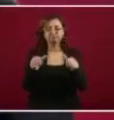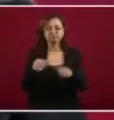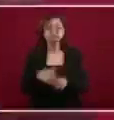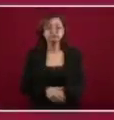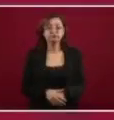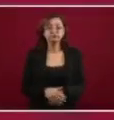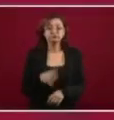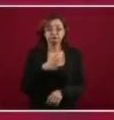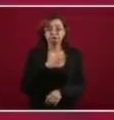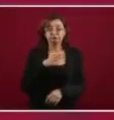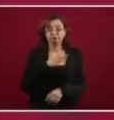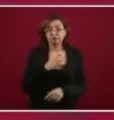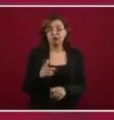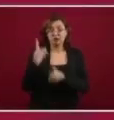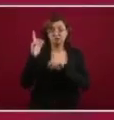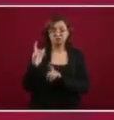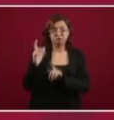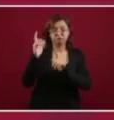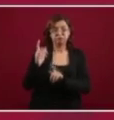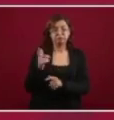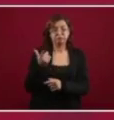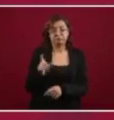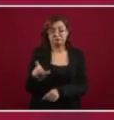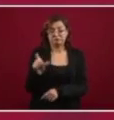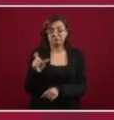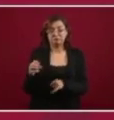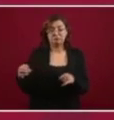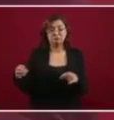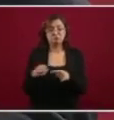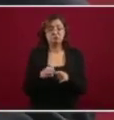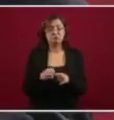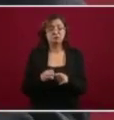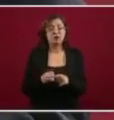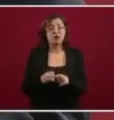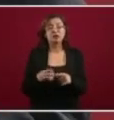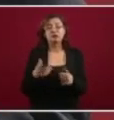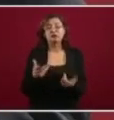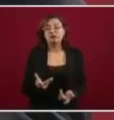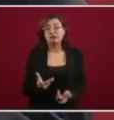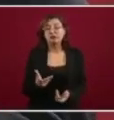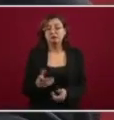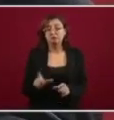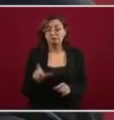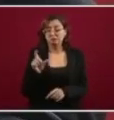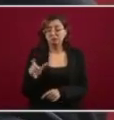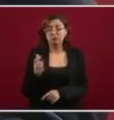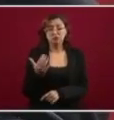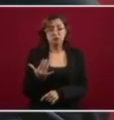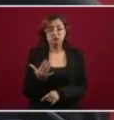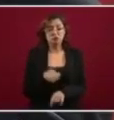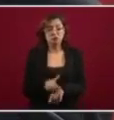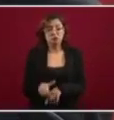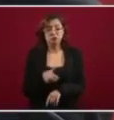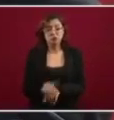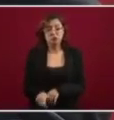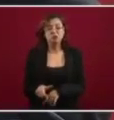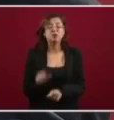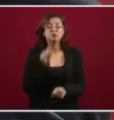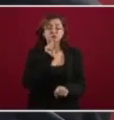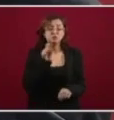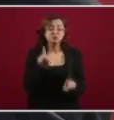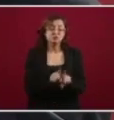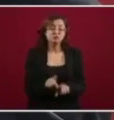ametralladoras calibre de 50 en lo de Culiacán y es un